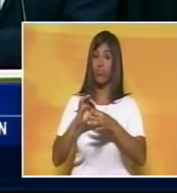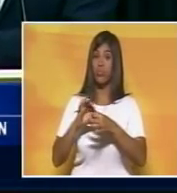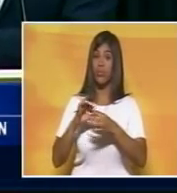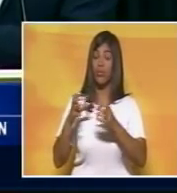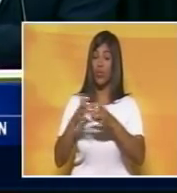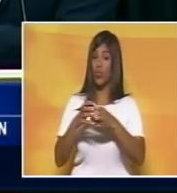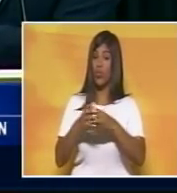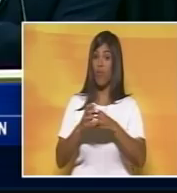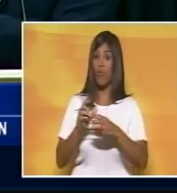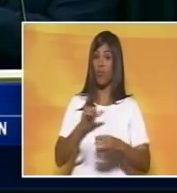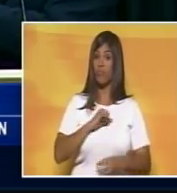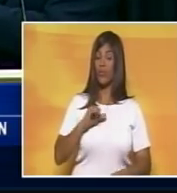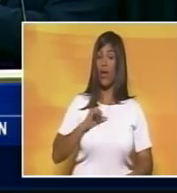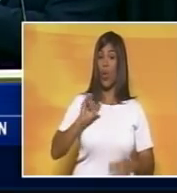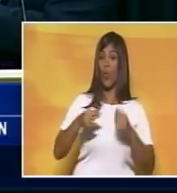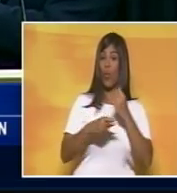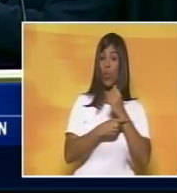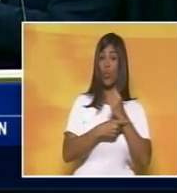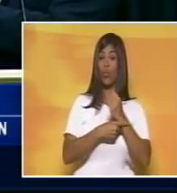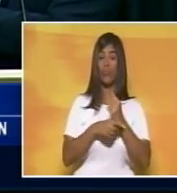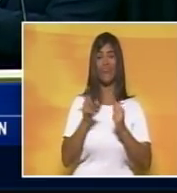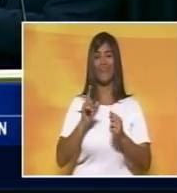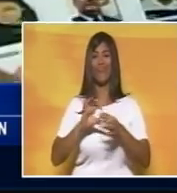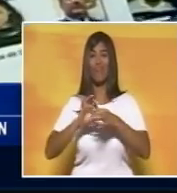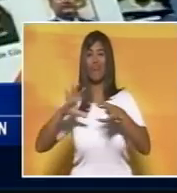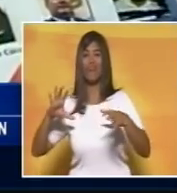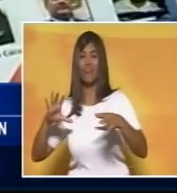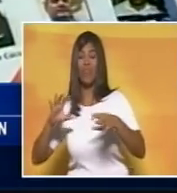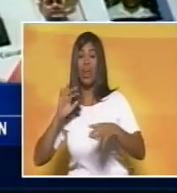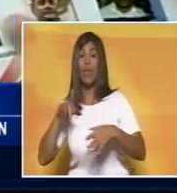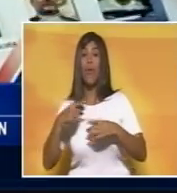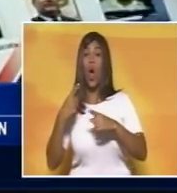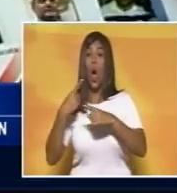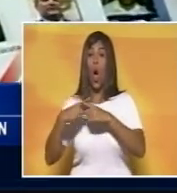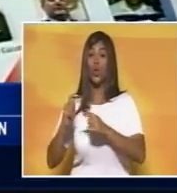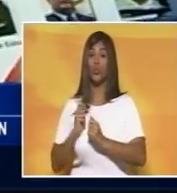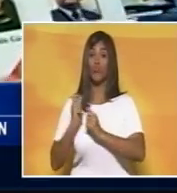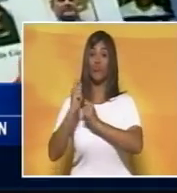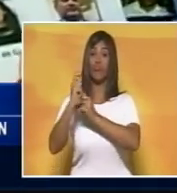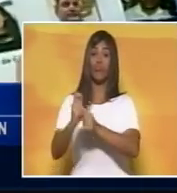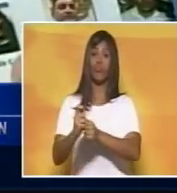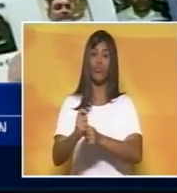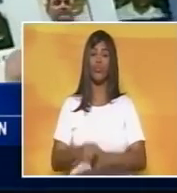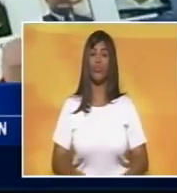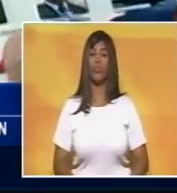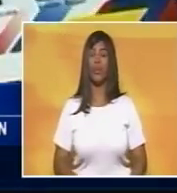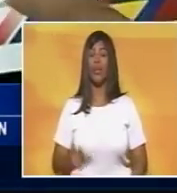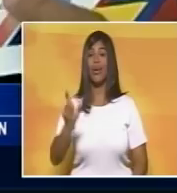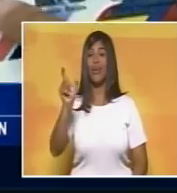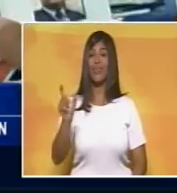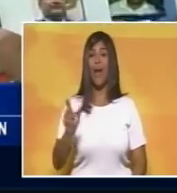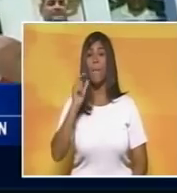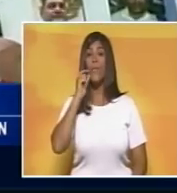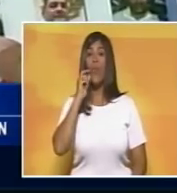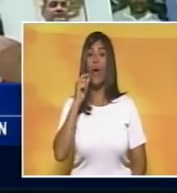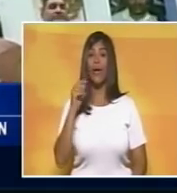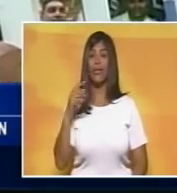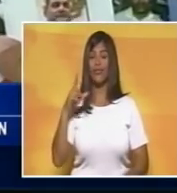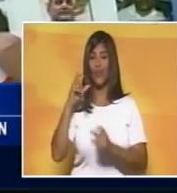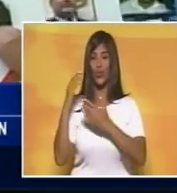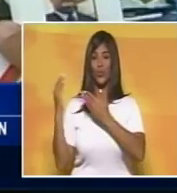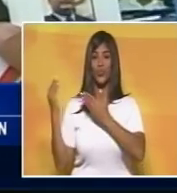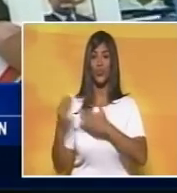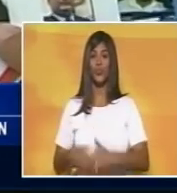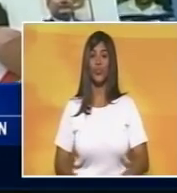al círculo íntimo del señor Juan Guaidó, y lo sustituye por Rosana Barrera, esta señora que está